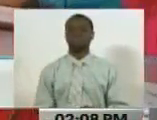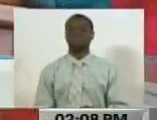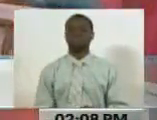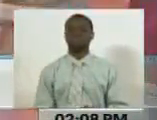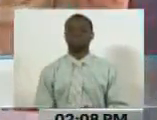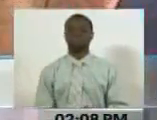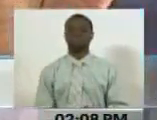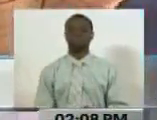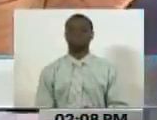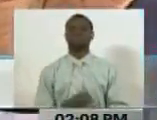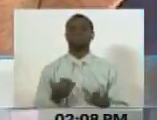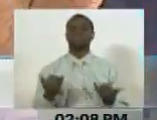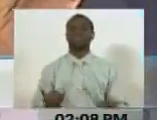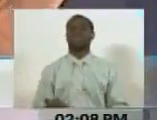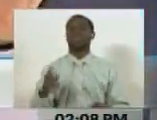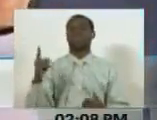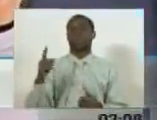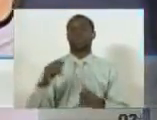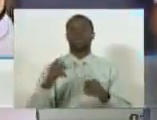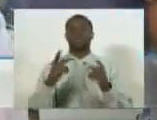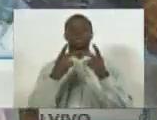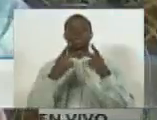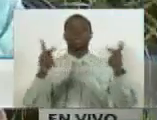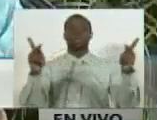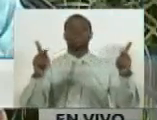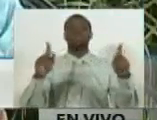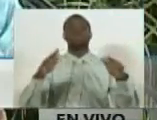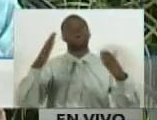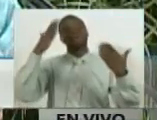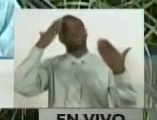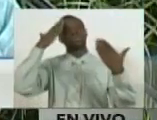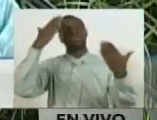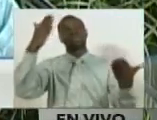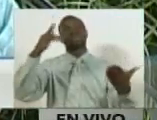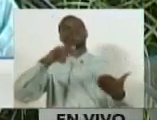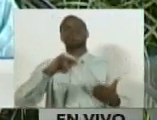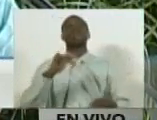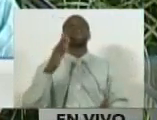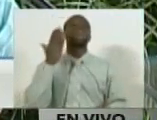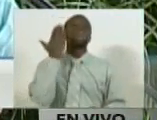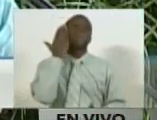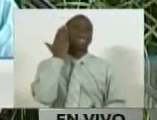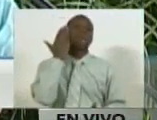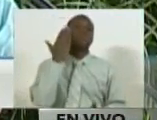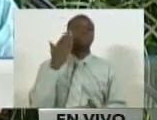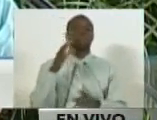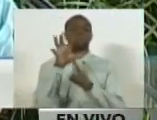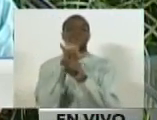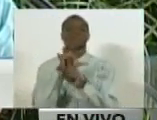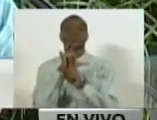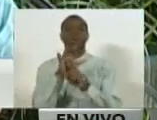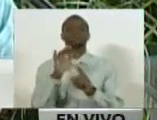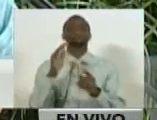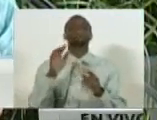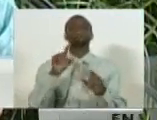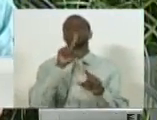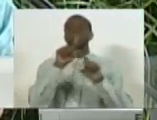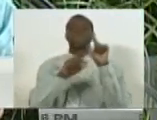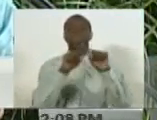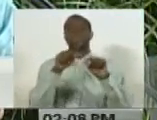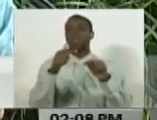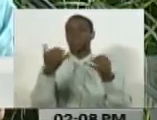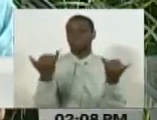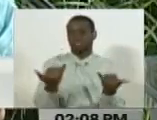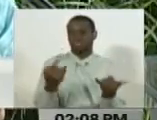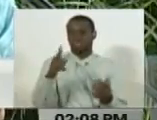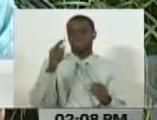Estamos transmitiendo además por, quiero saludar, Facebook Live, Periscope, Twitter vía streaming. Un saludo a